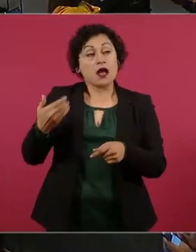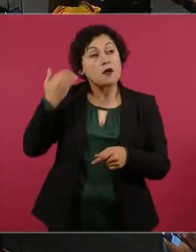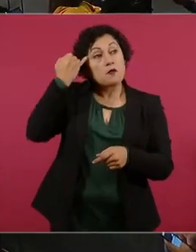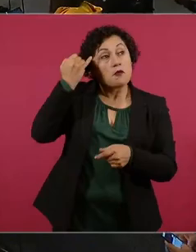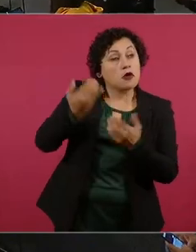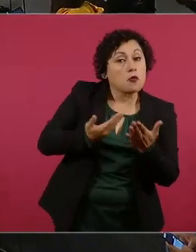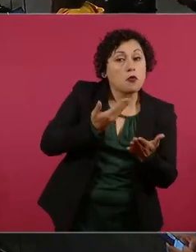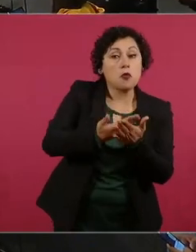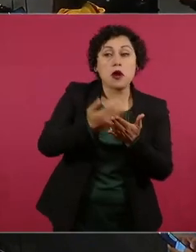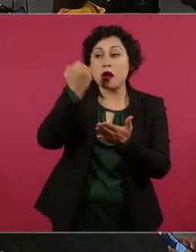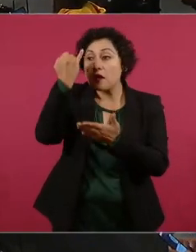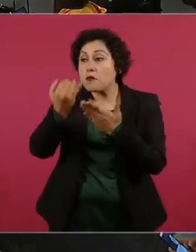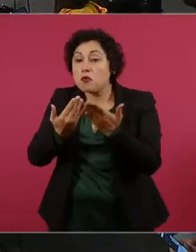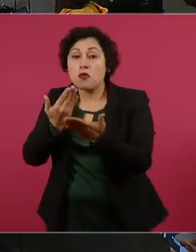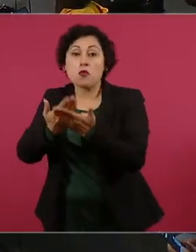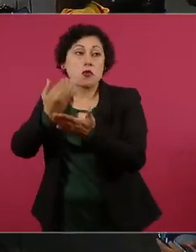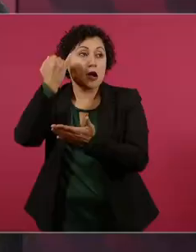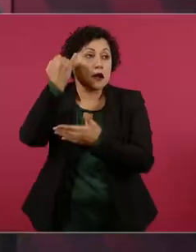Les damos,